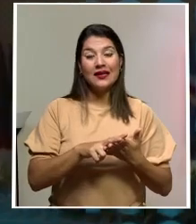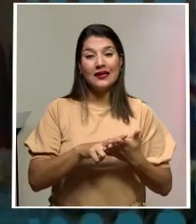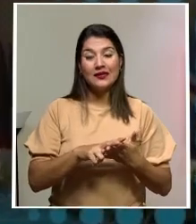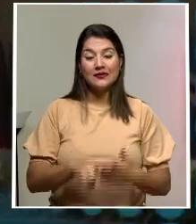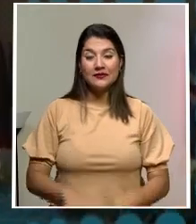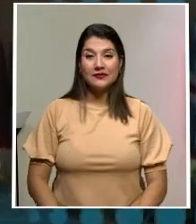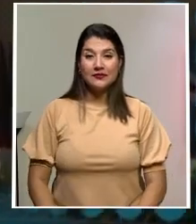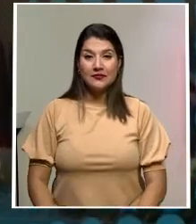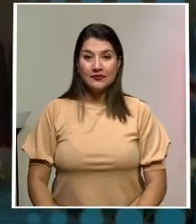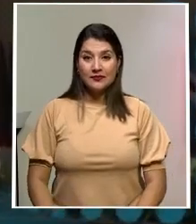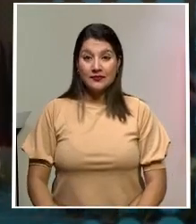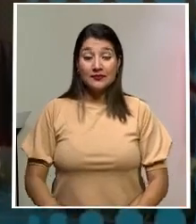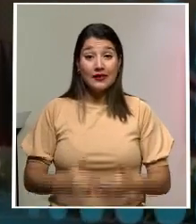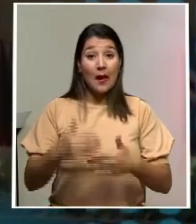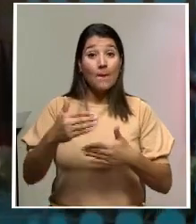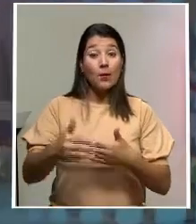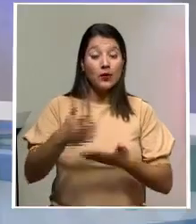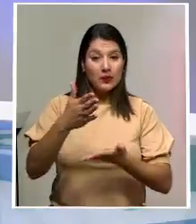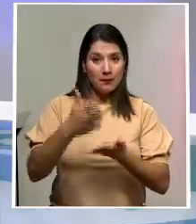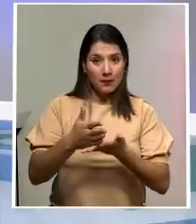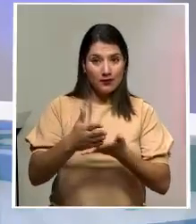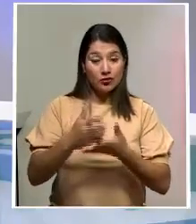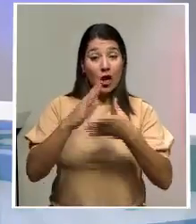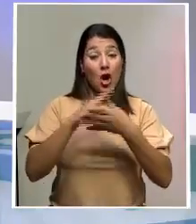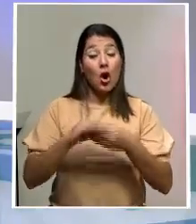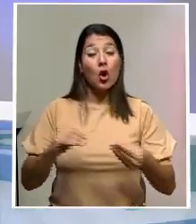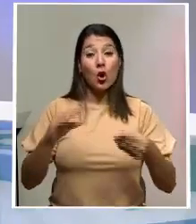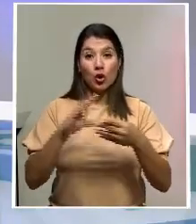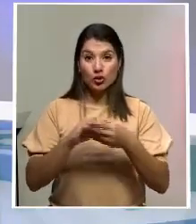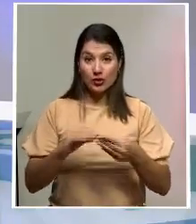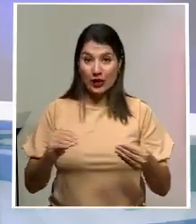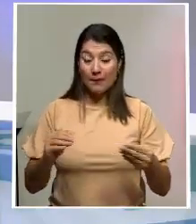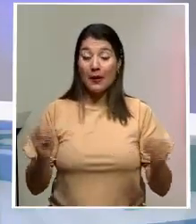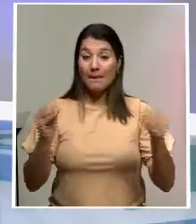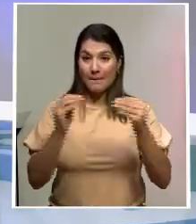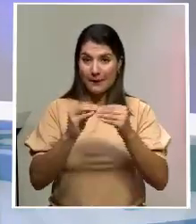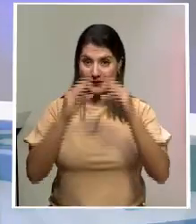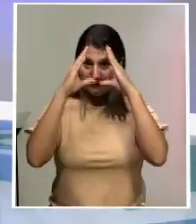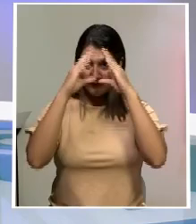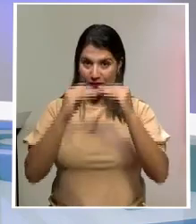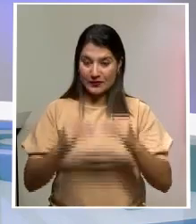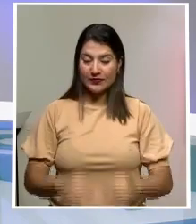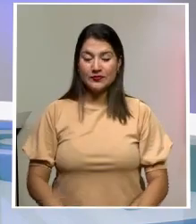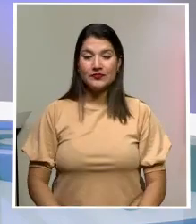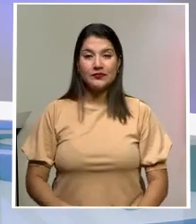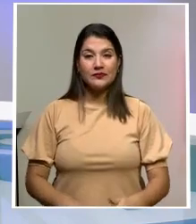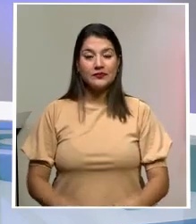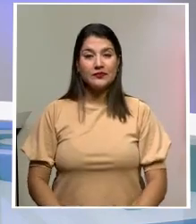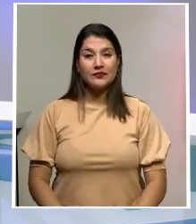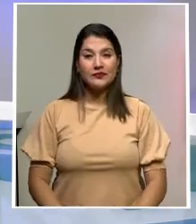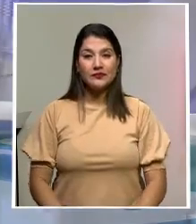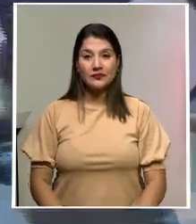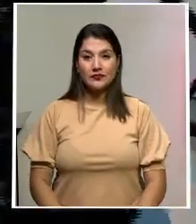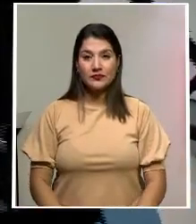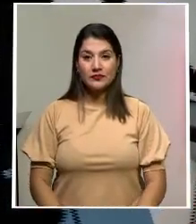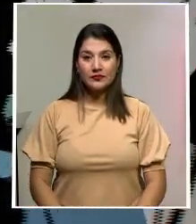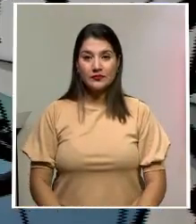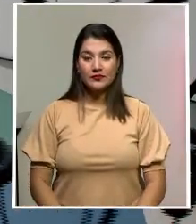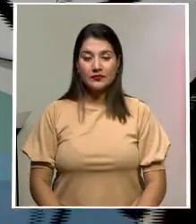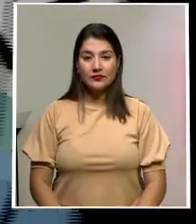sido aprobada. Al volver de la pausa, vamos al detalle de esta información. Ya volvemos.